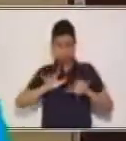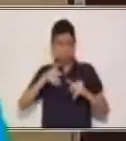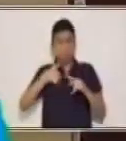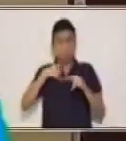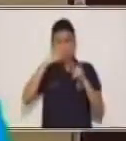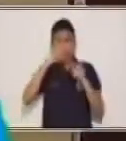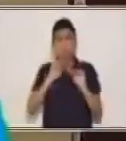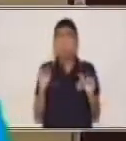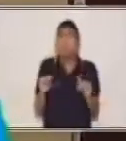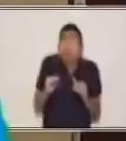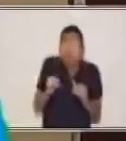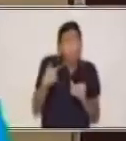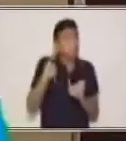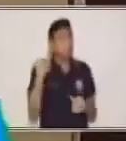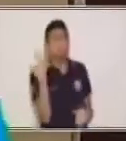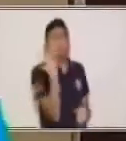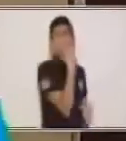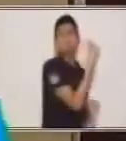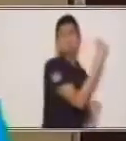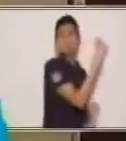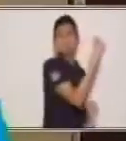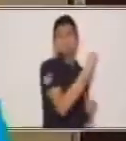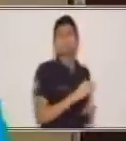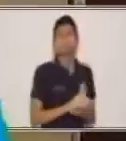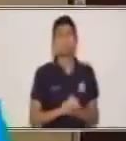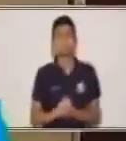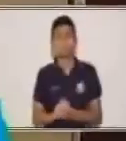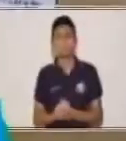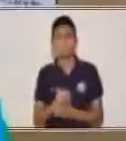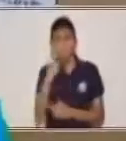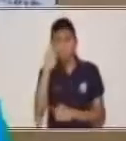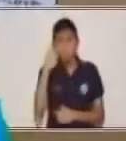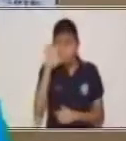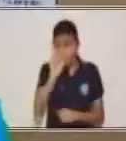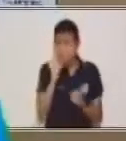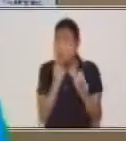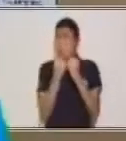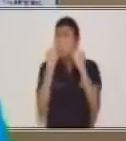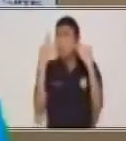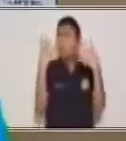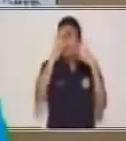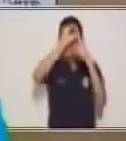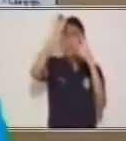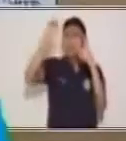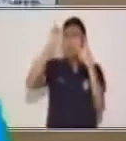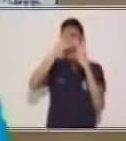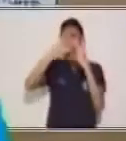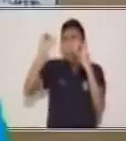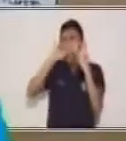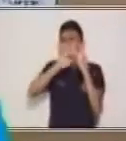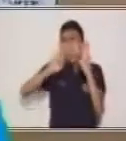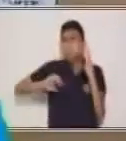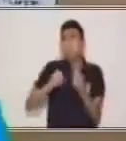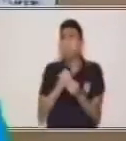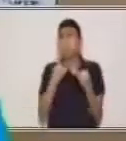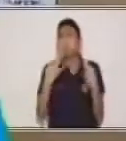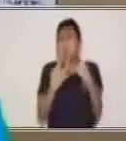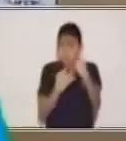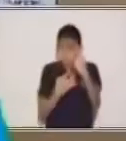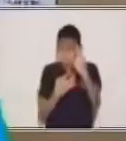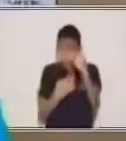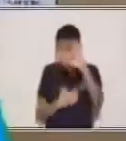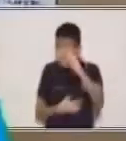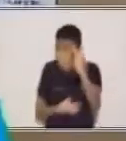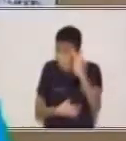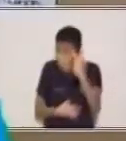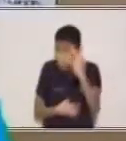los niños, cantaron las ranas. ¿Lograron contar cuántas oraciones hay? ¿Cuántas oraciones hay? ¿Será una?